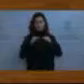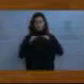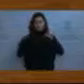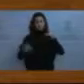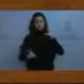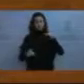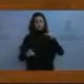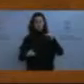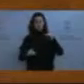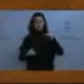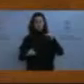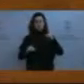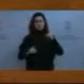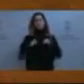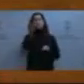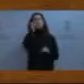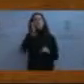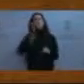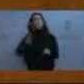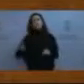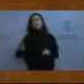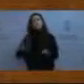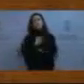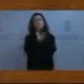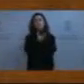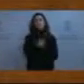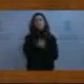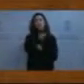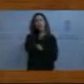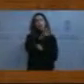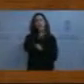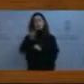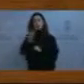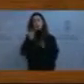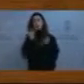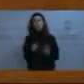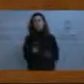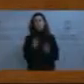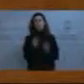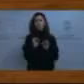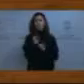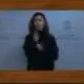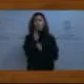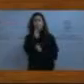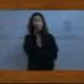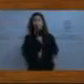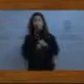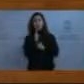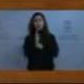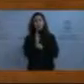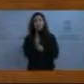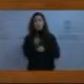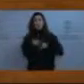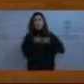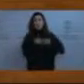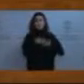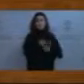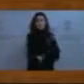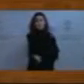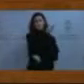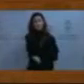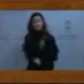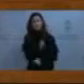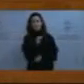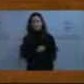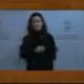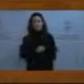mujeres, porcentajes de 34 a 42. Y ustedes, ya pasada la mitad de la legislatura, tienen ustedes un borrador que tienen ustedes pensando